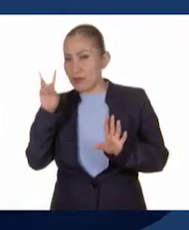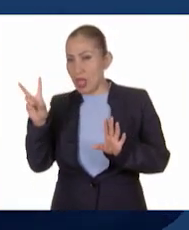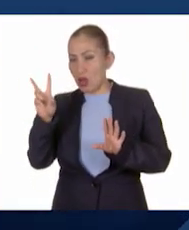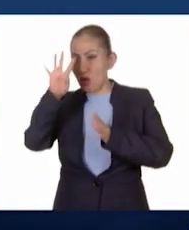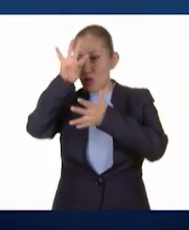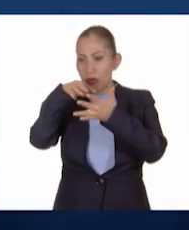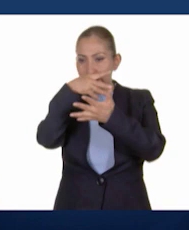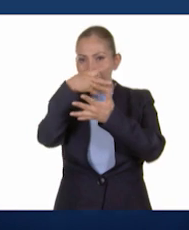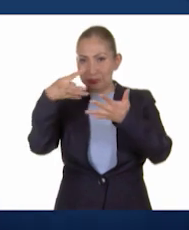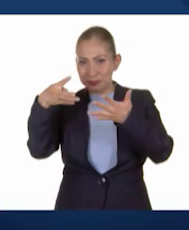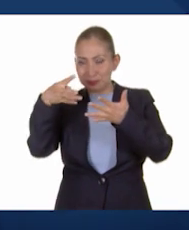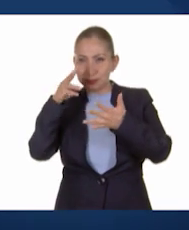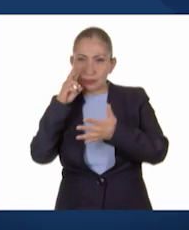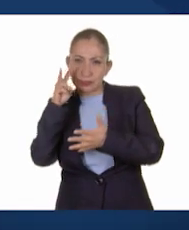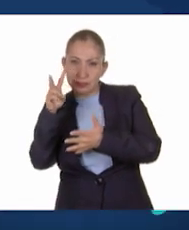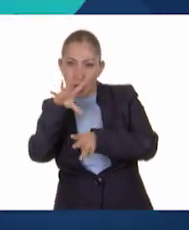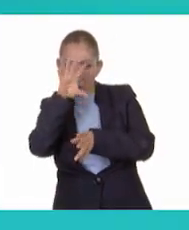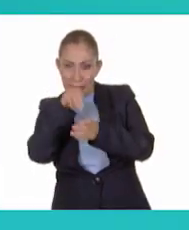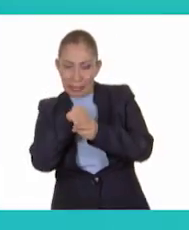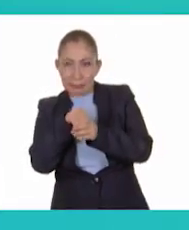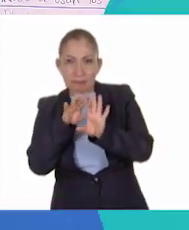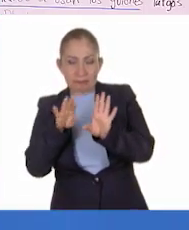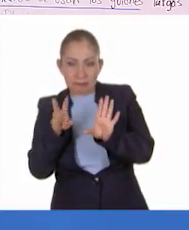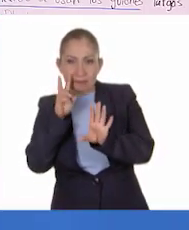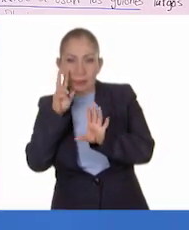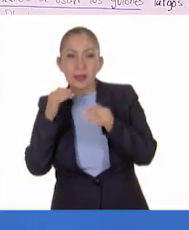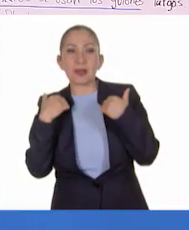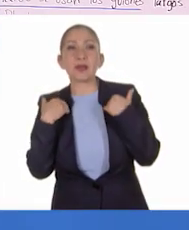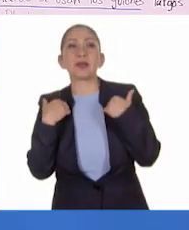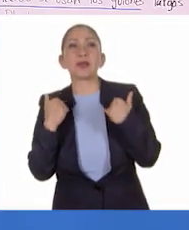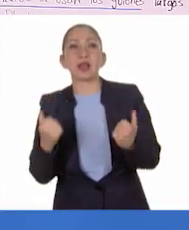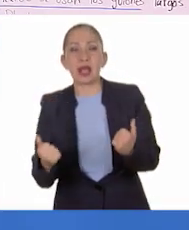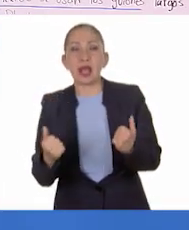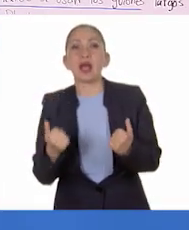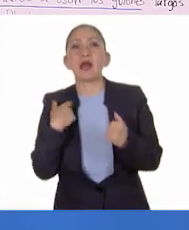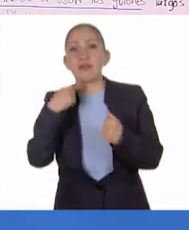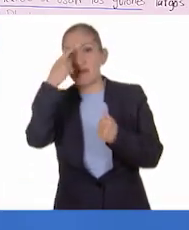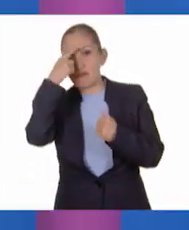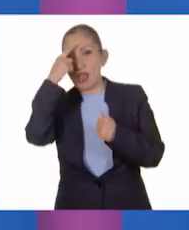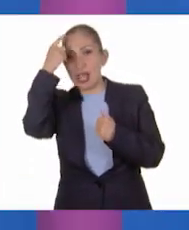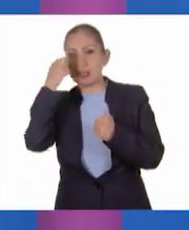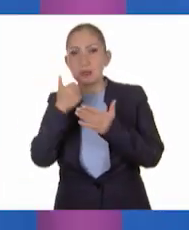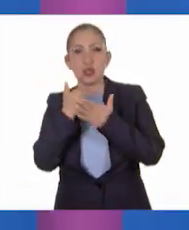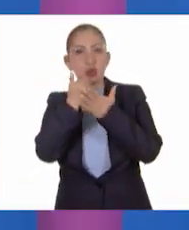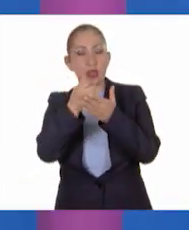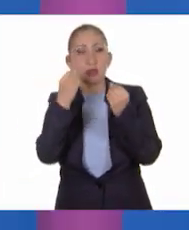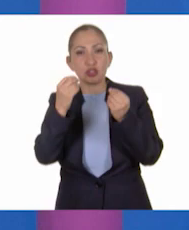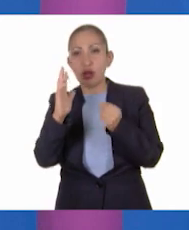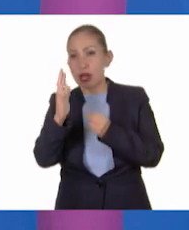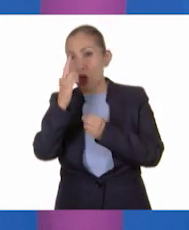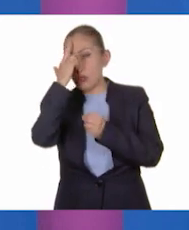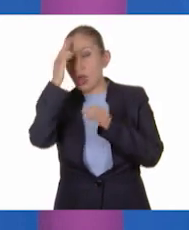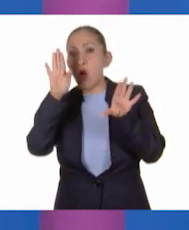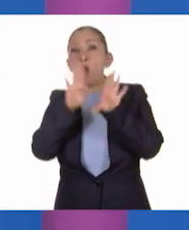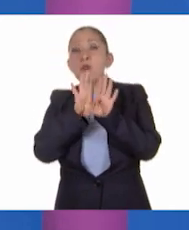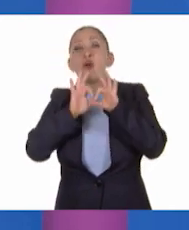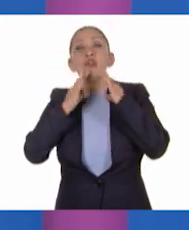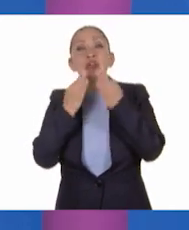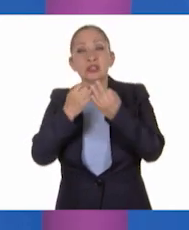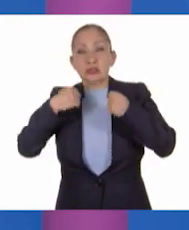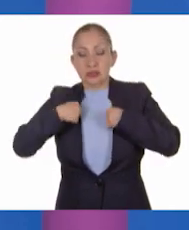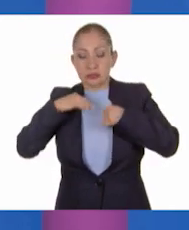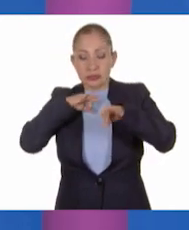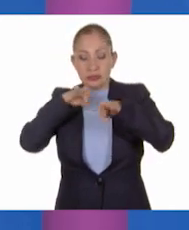tabla aquí completada, puedo entender con gran facilidad y me va a ayudar mucho a recordar la manera en que debemos